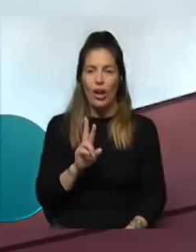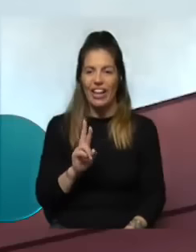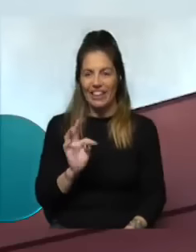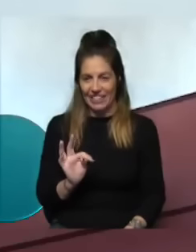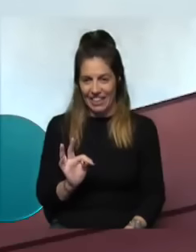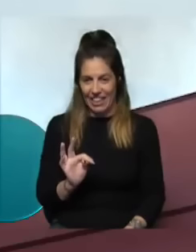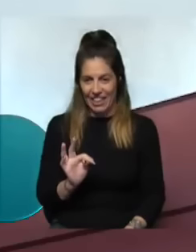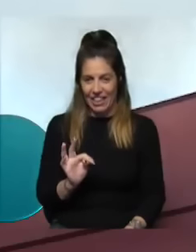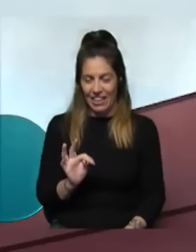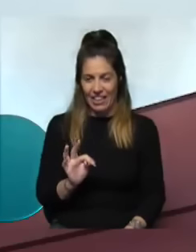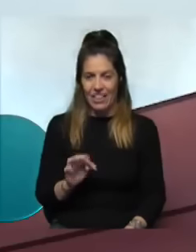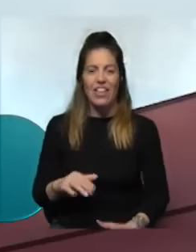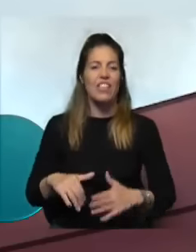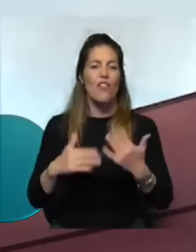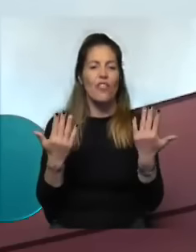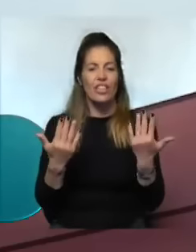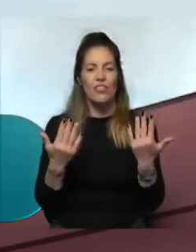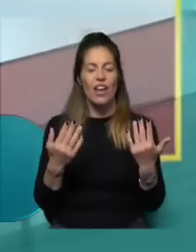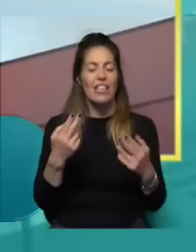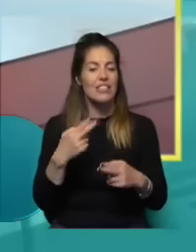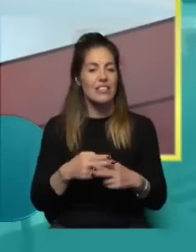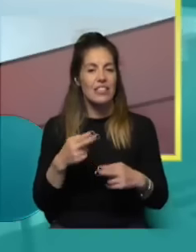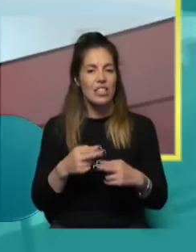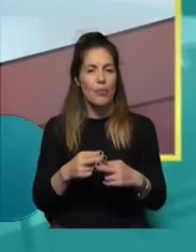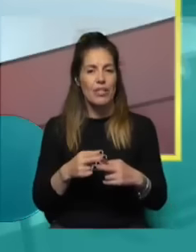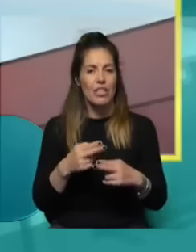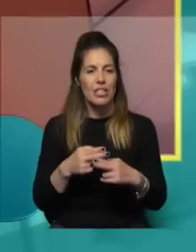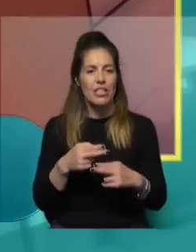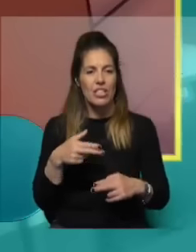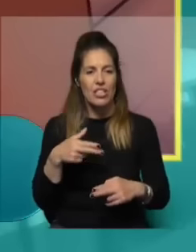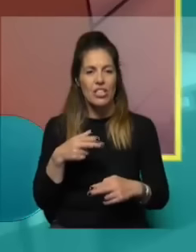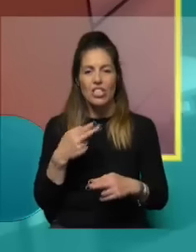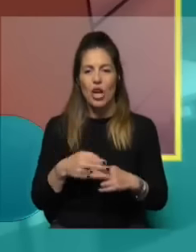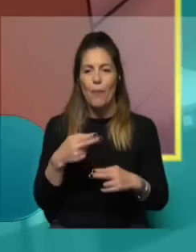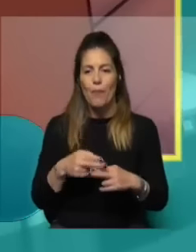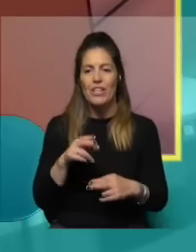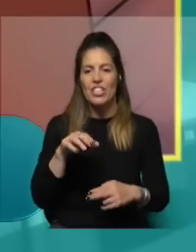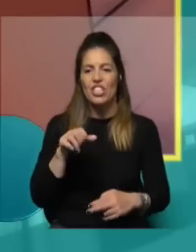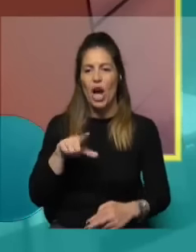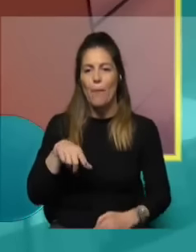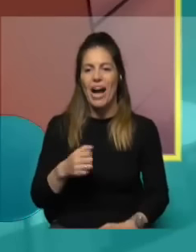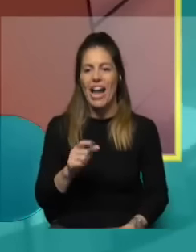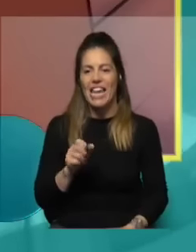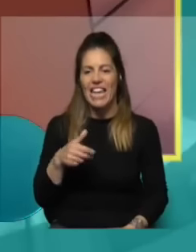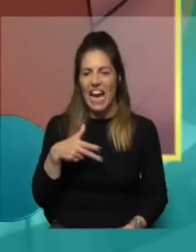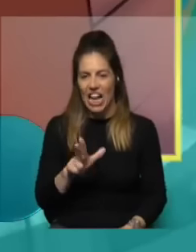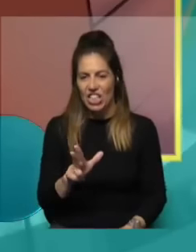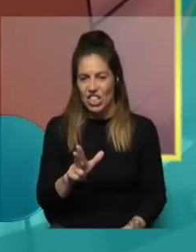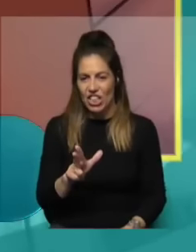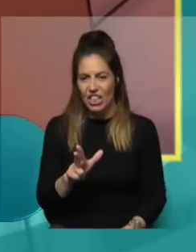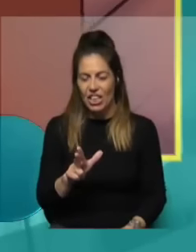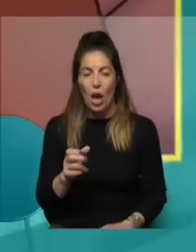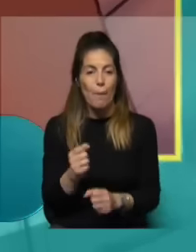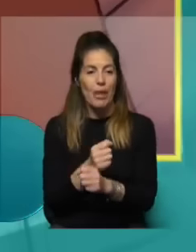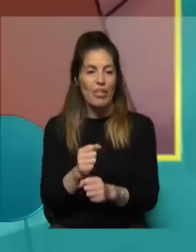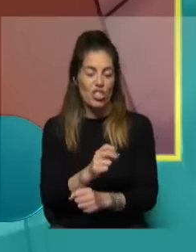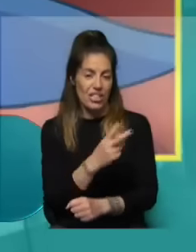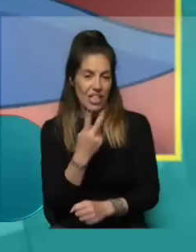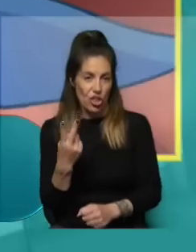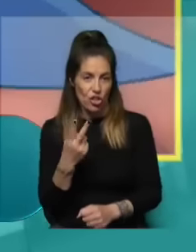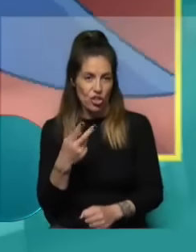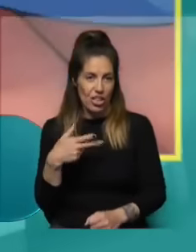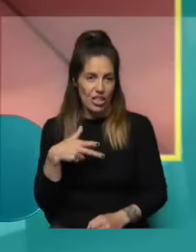y a un festival que se llama Llámale H, donde recibió premiaciones en dos, Llámale H y el